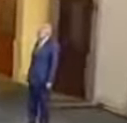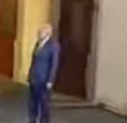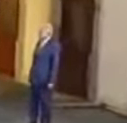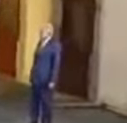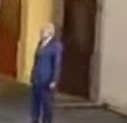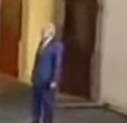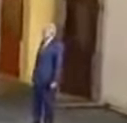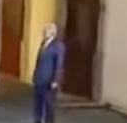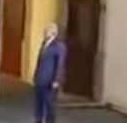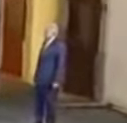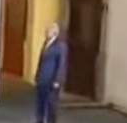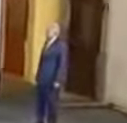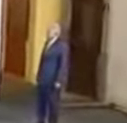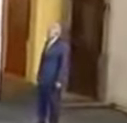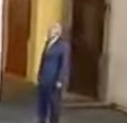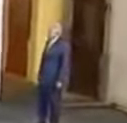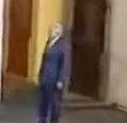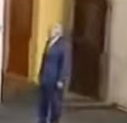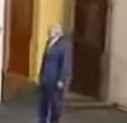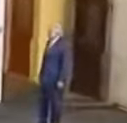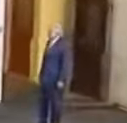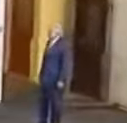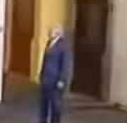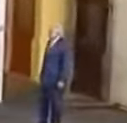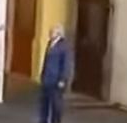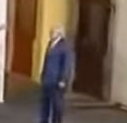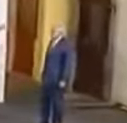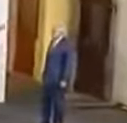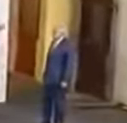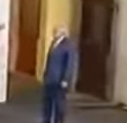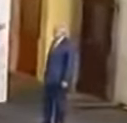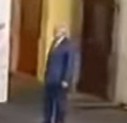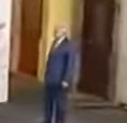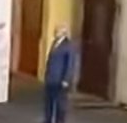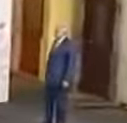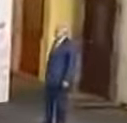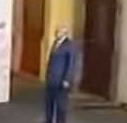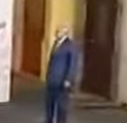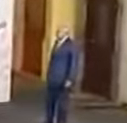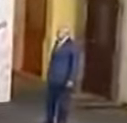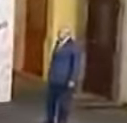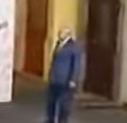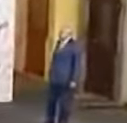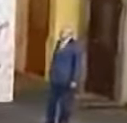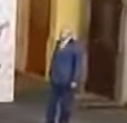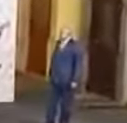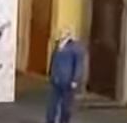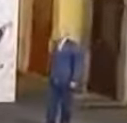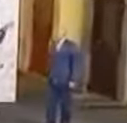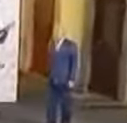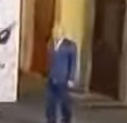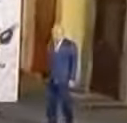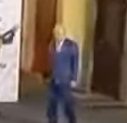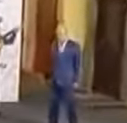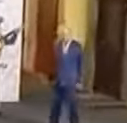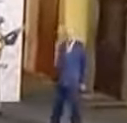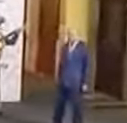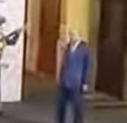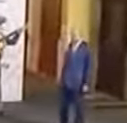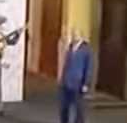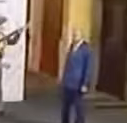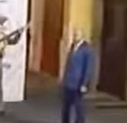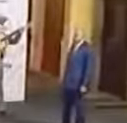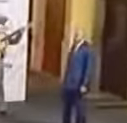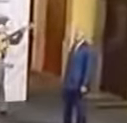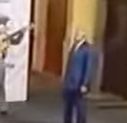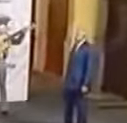Celebremos con gusto, señores, este día de placer tan dichoso, que